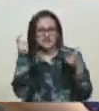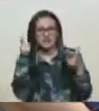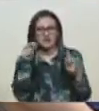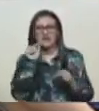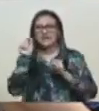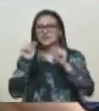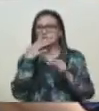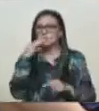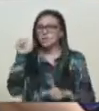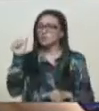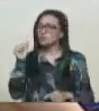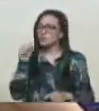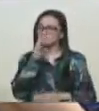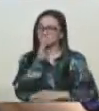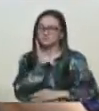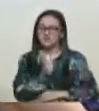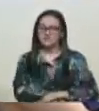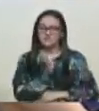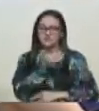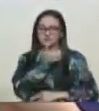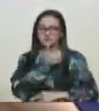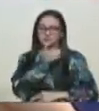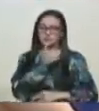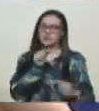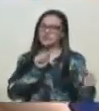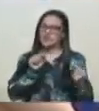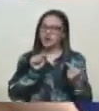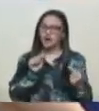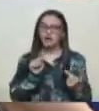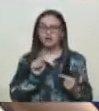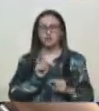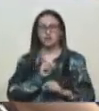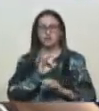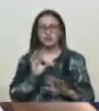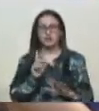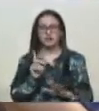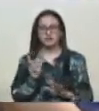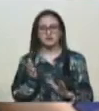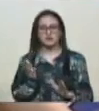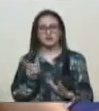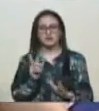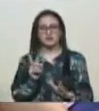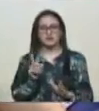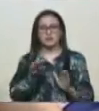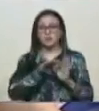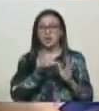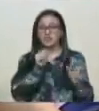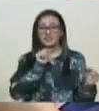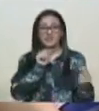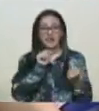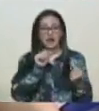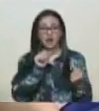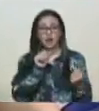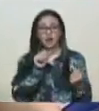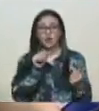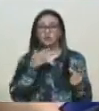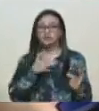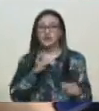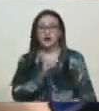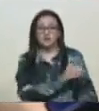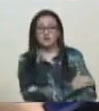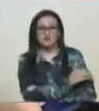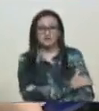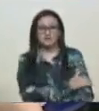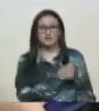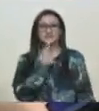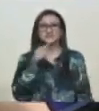él se ha mantenido firme en su posición de llamar a dialogar. El problema del diálogo no está en el gobierno. El problema del diálogo está en la derecha, que